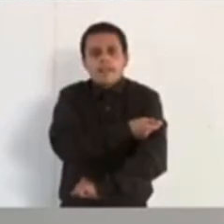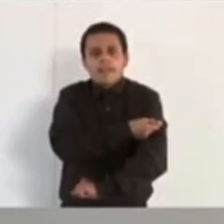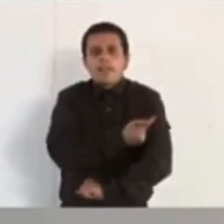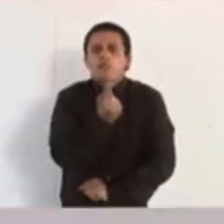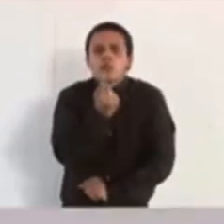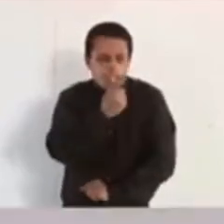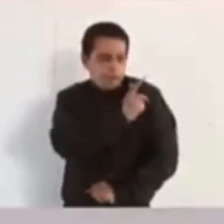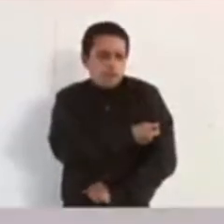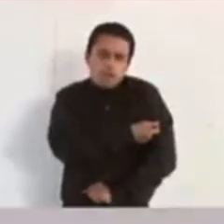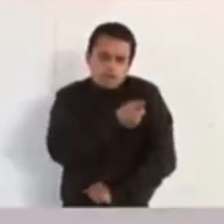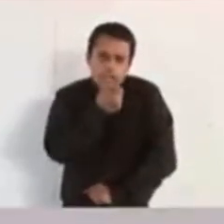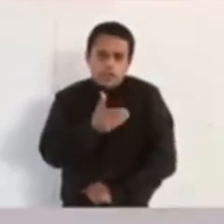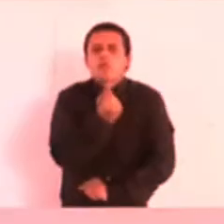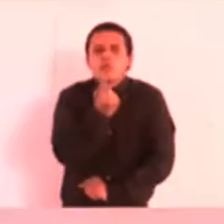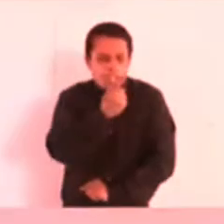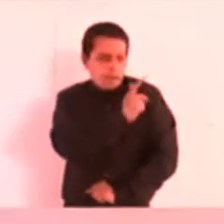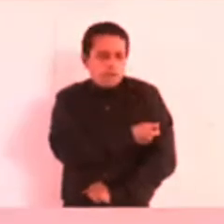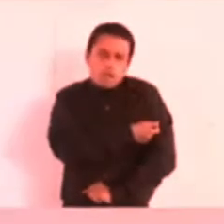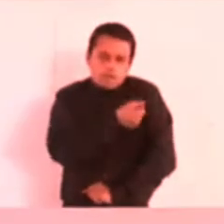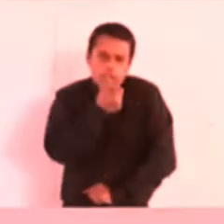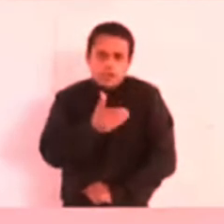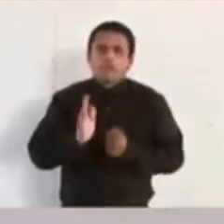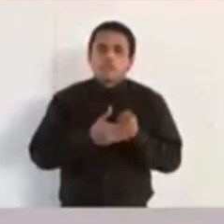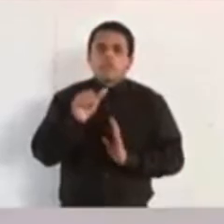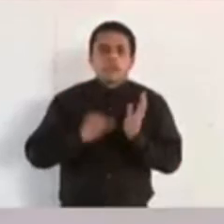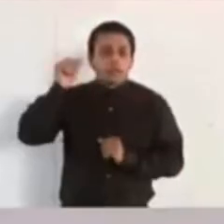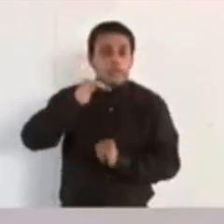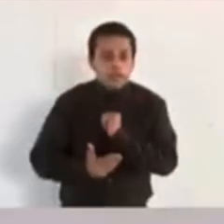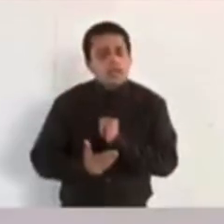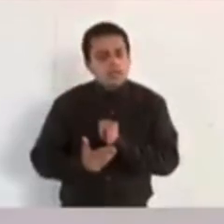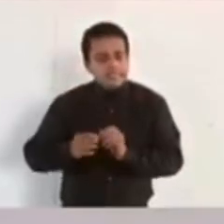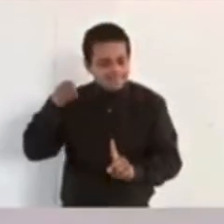una dosis, a finales de abril. A finales de abril.